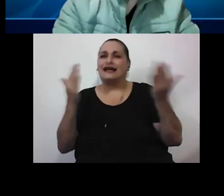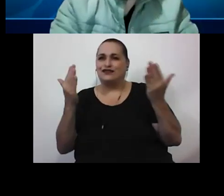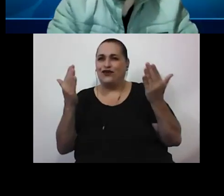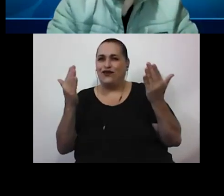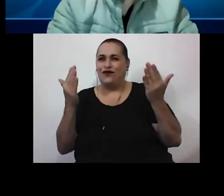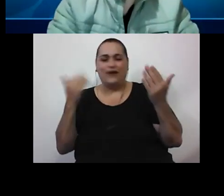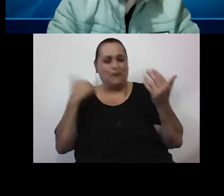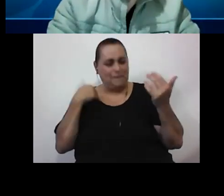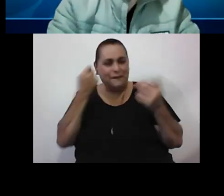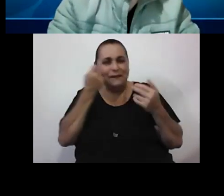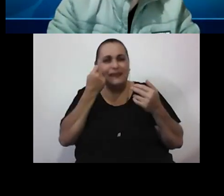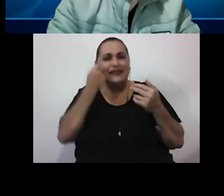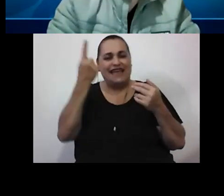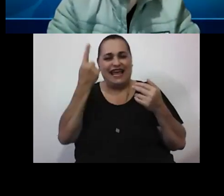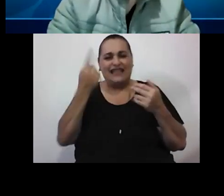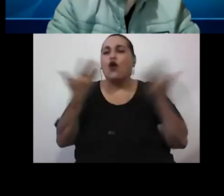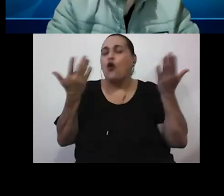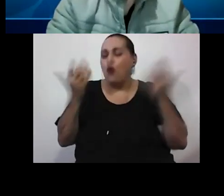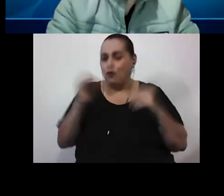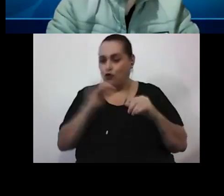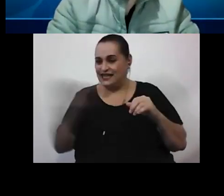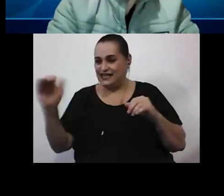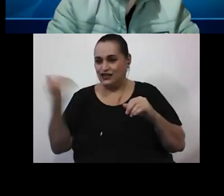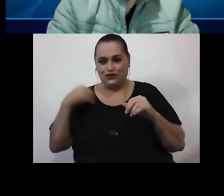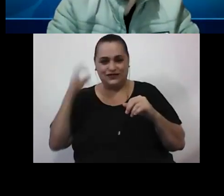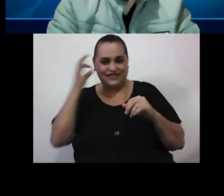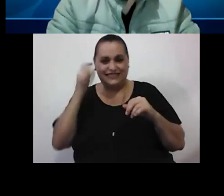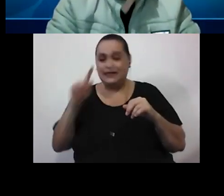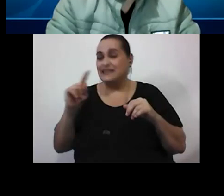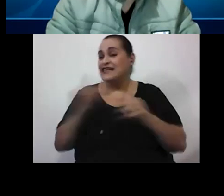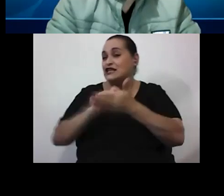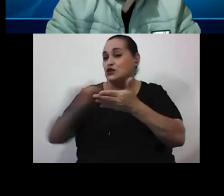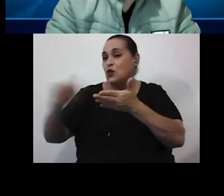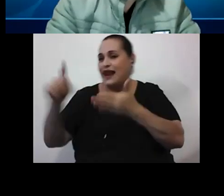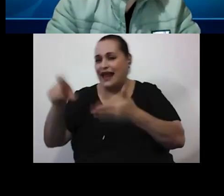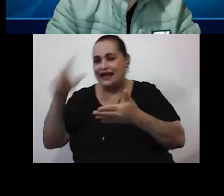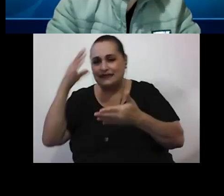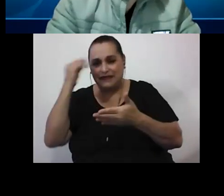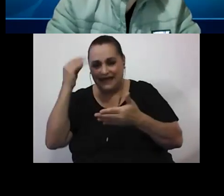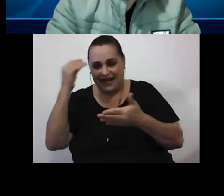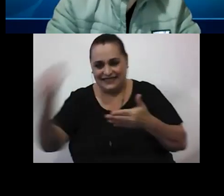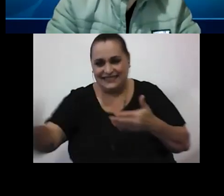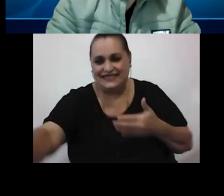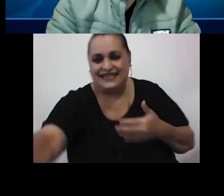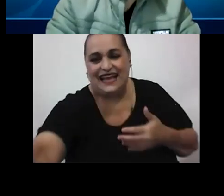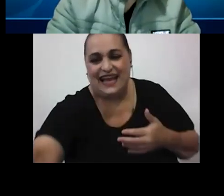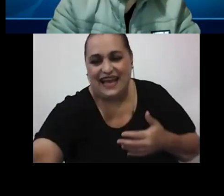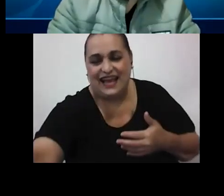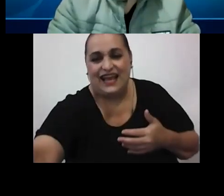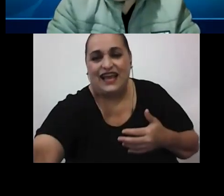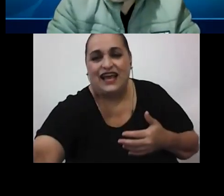poco lo que los niños y las niñas en primaria están experimentando. ¿Aprenderá usted otro idioma si su